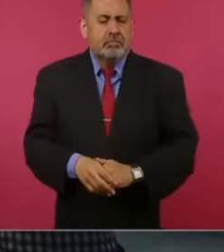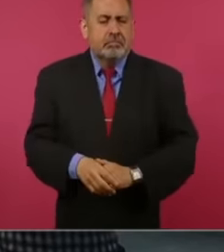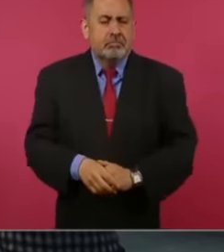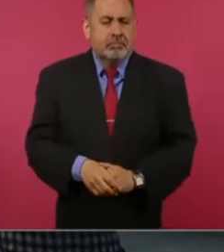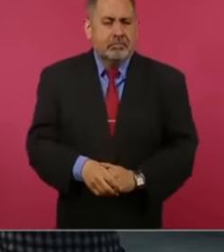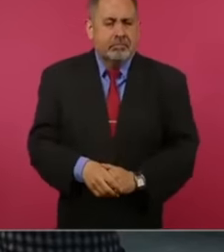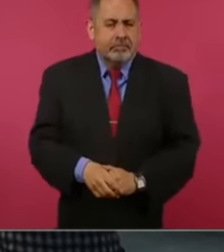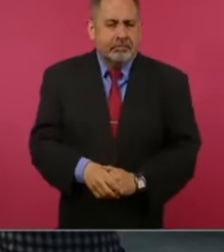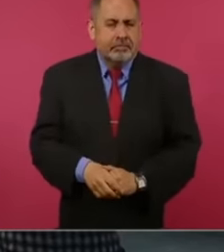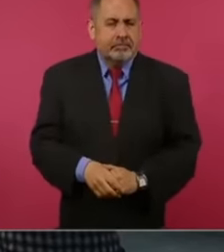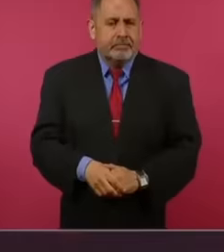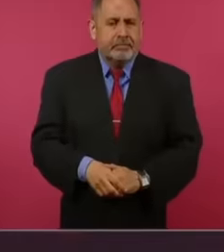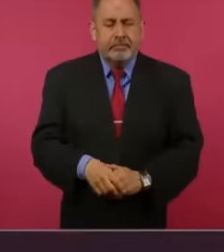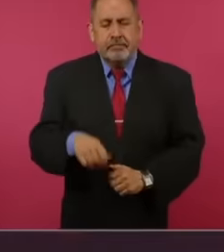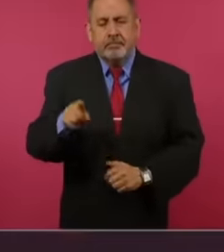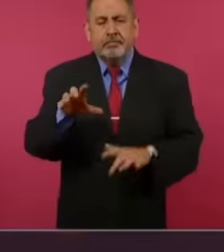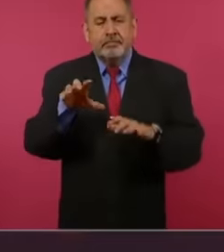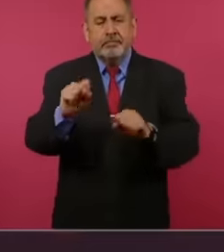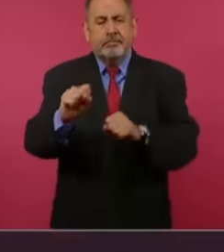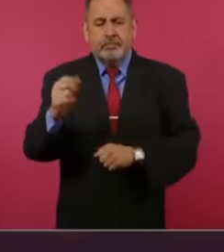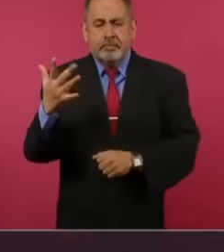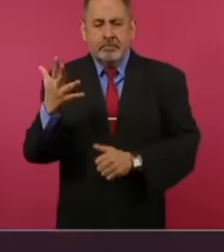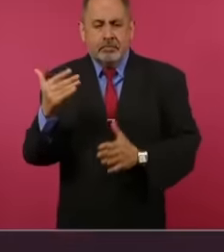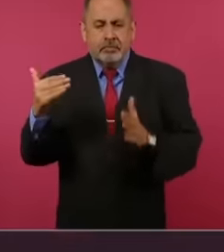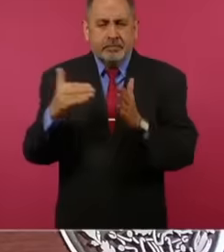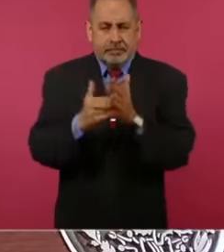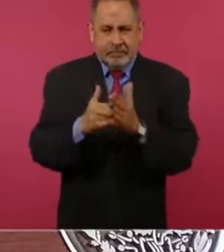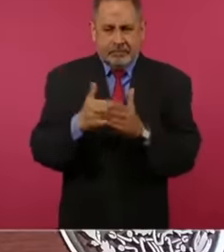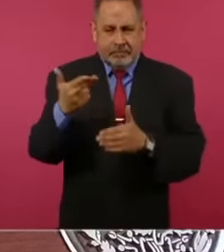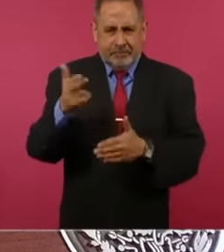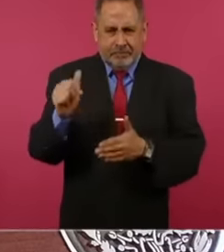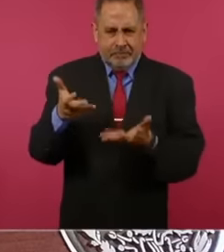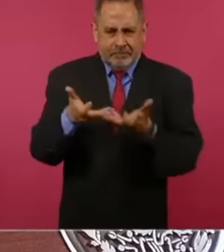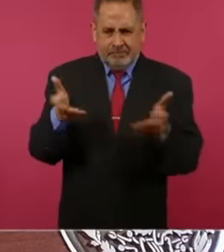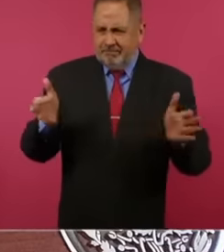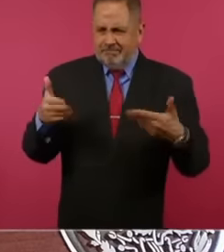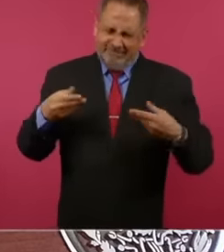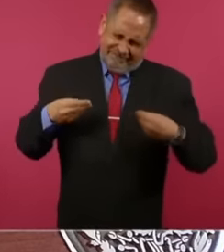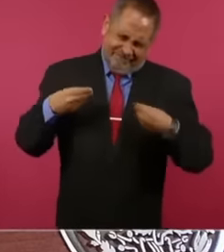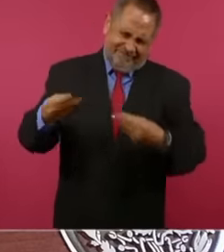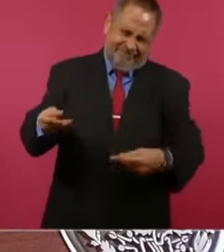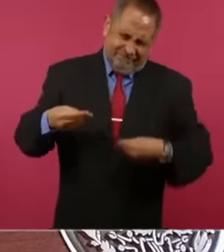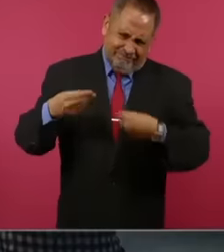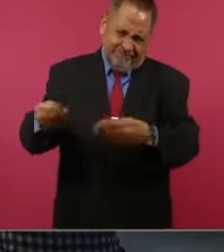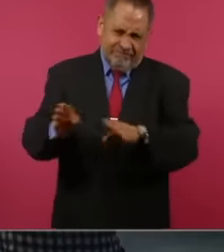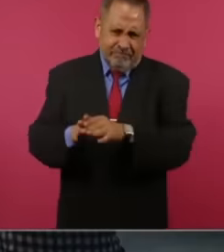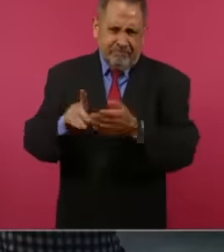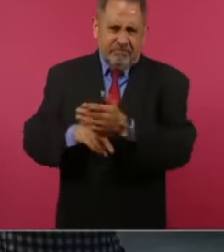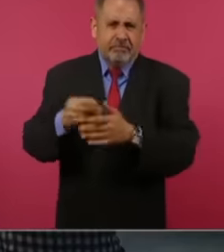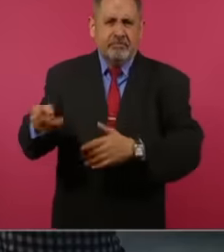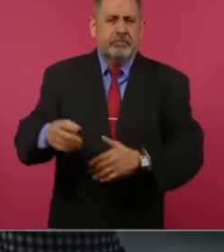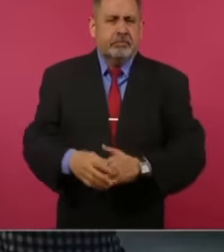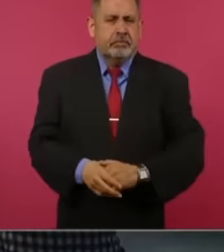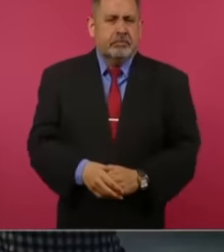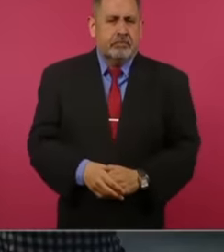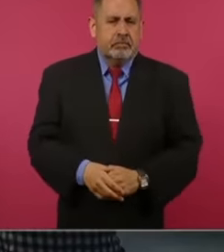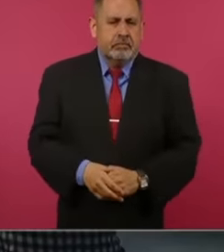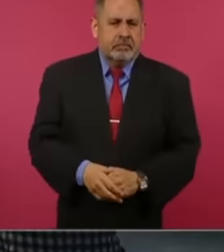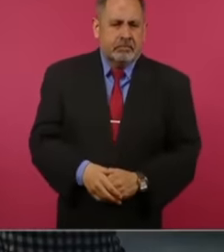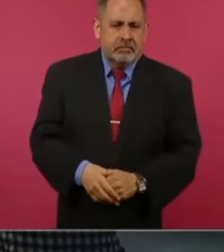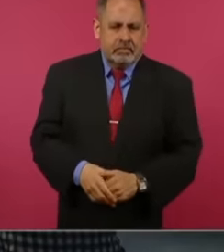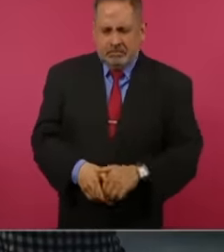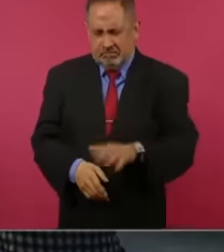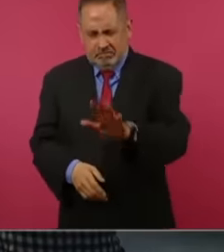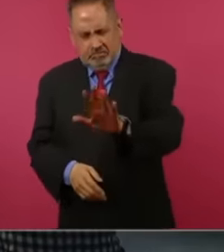34 mil hectáreas. Va a llegar a 50 mil hectáreas. Y no es ni lo que les correspondía.